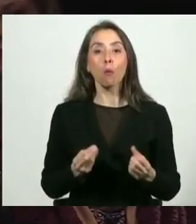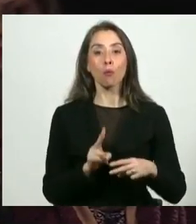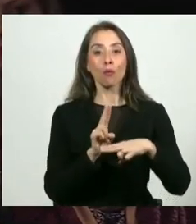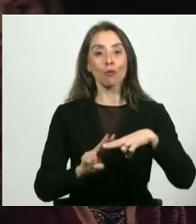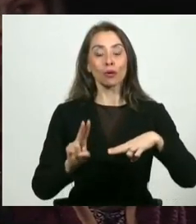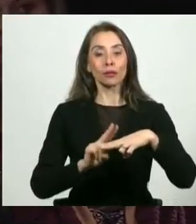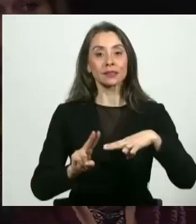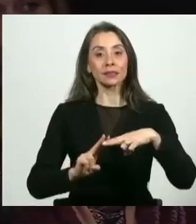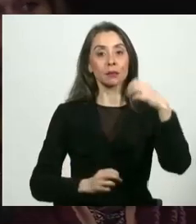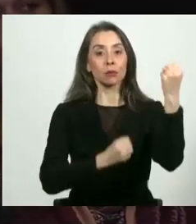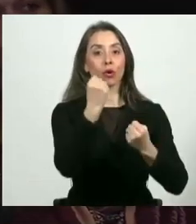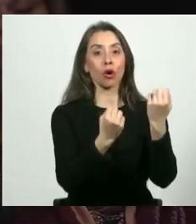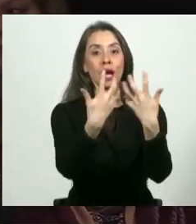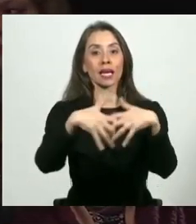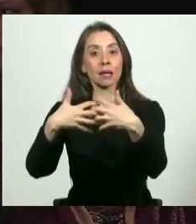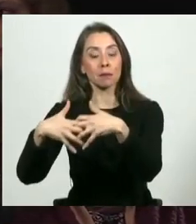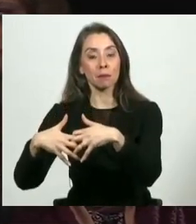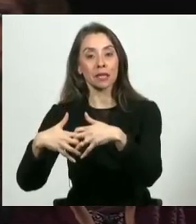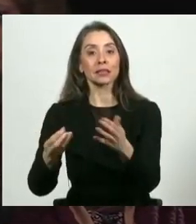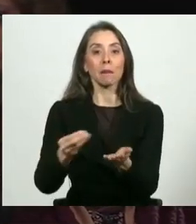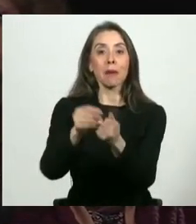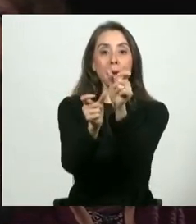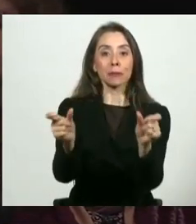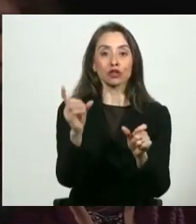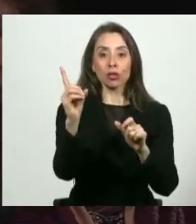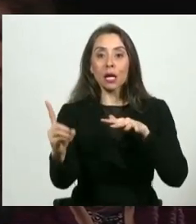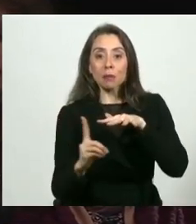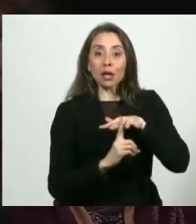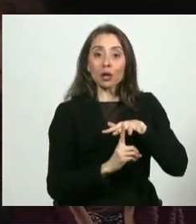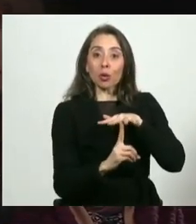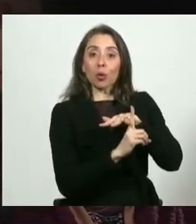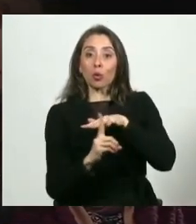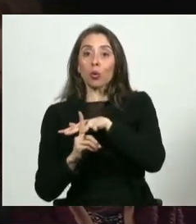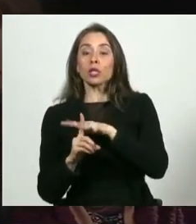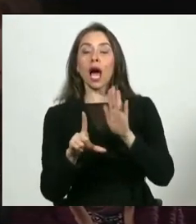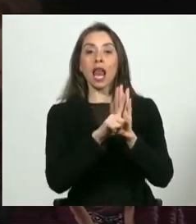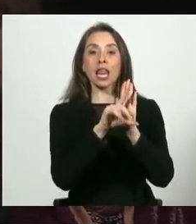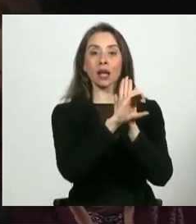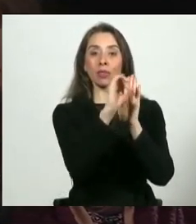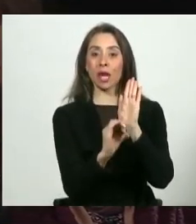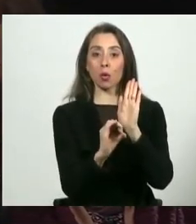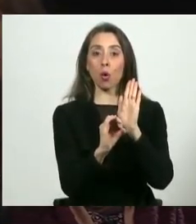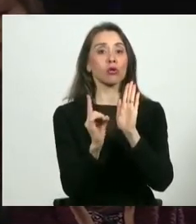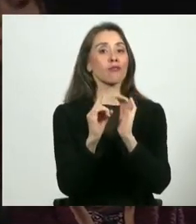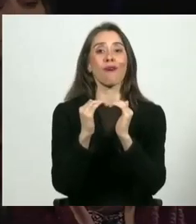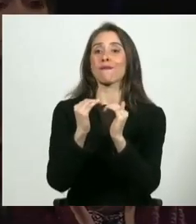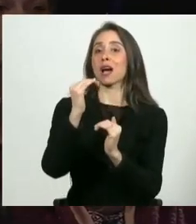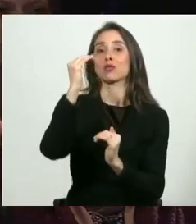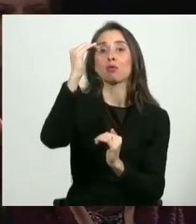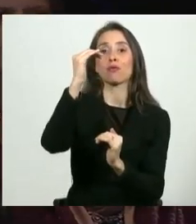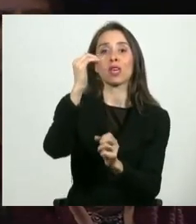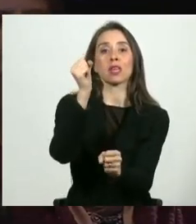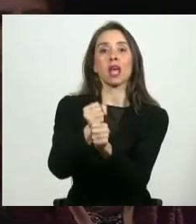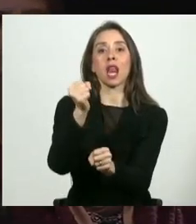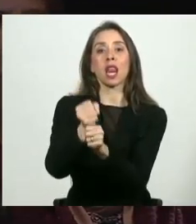hacer que las empresas incluyan más personas con discapacidad, la ley de cuota no va a aumentar el